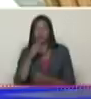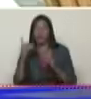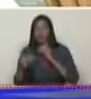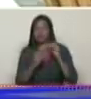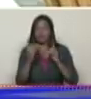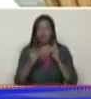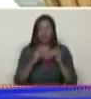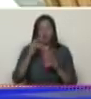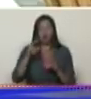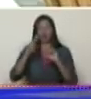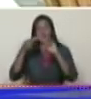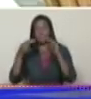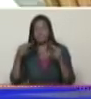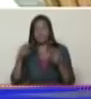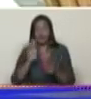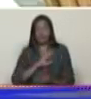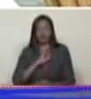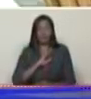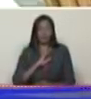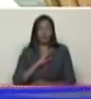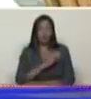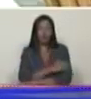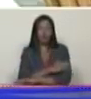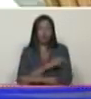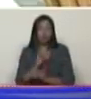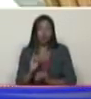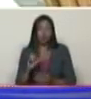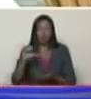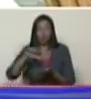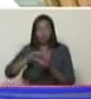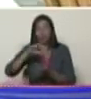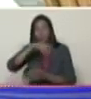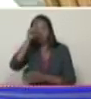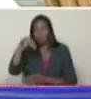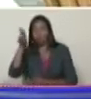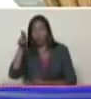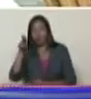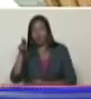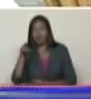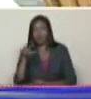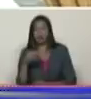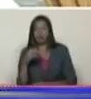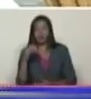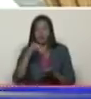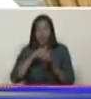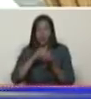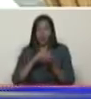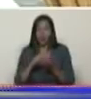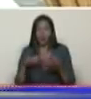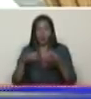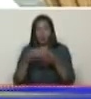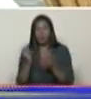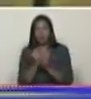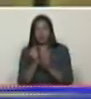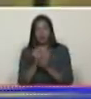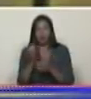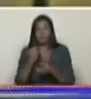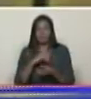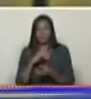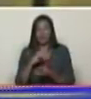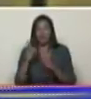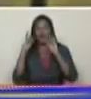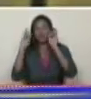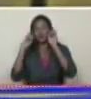con la oposición de derecha en Oslo, en Noruega, que plantee en esa mesa de diálogo estos